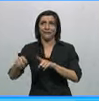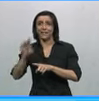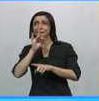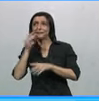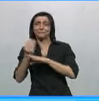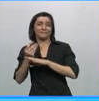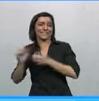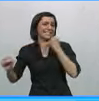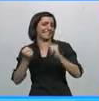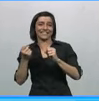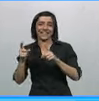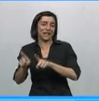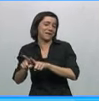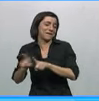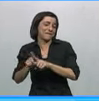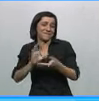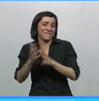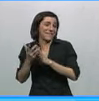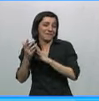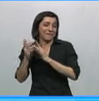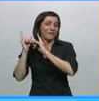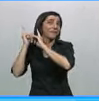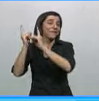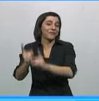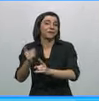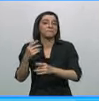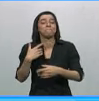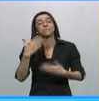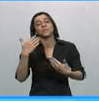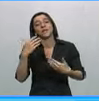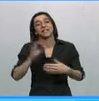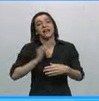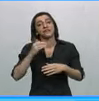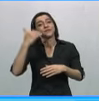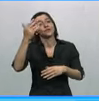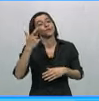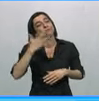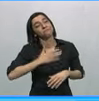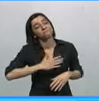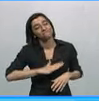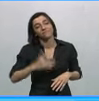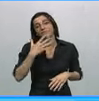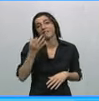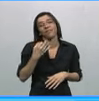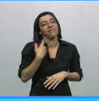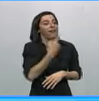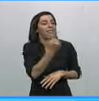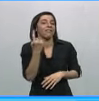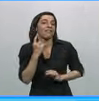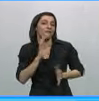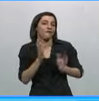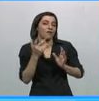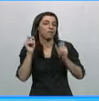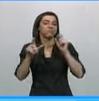calmará, pero está bien que lo viva así, es decir, en eso cada uno lo siente a su manera. Yo a lo mejor no